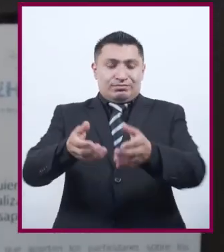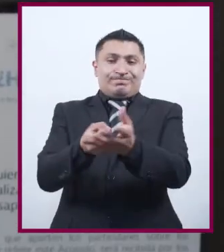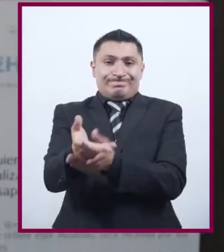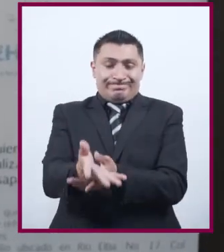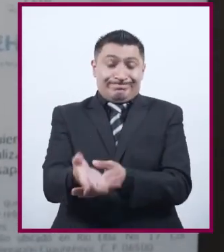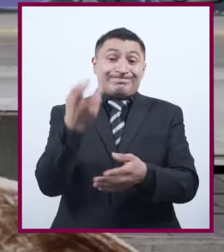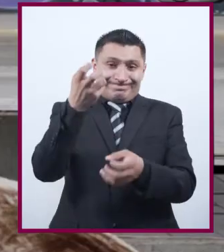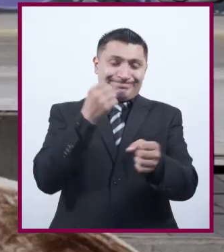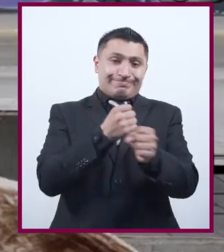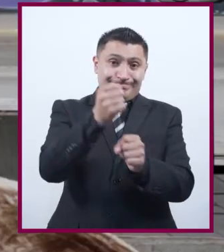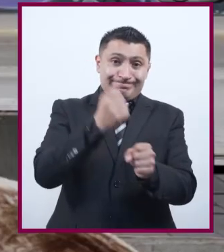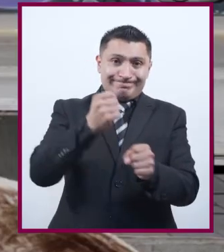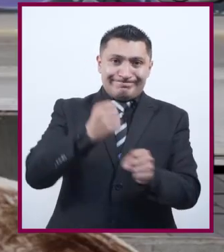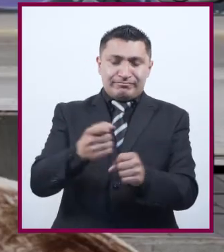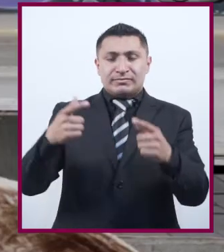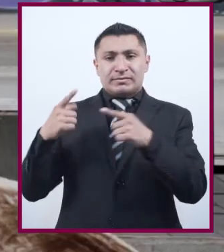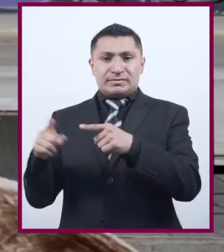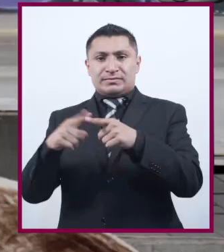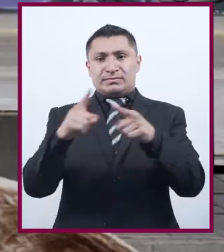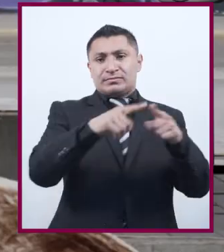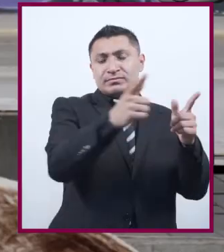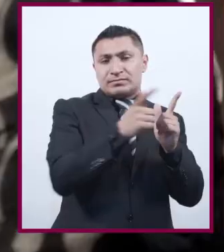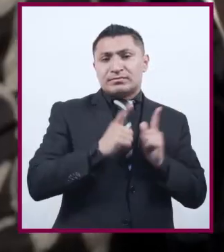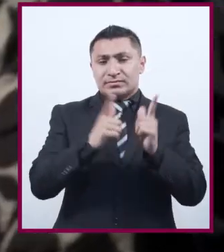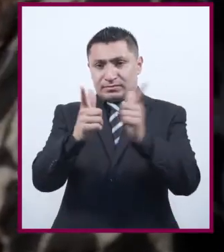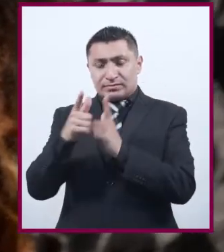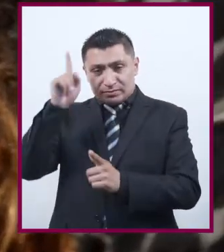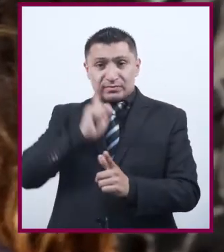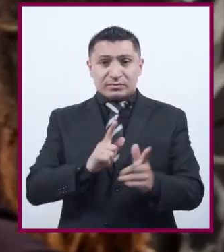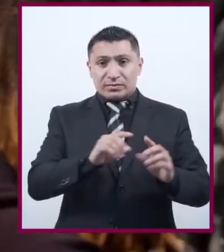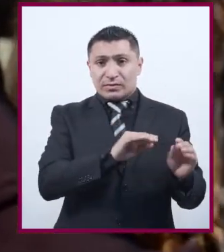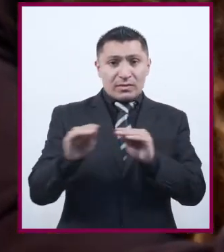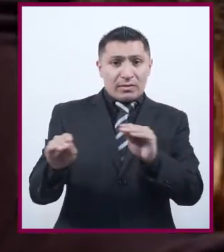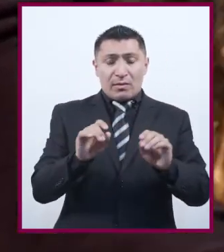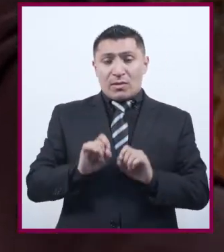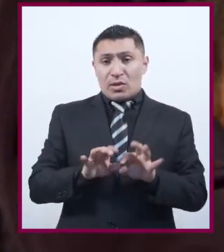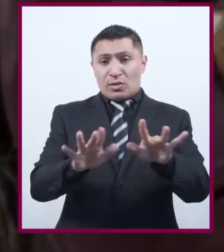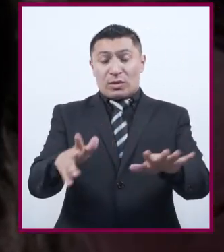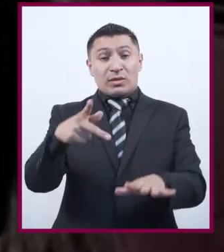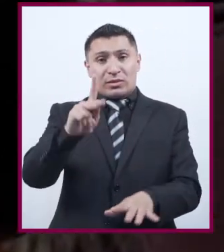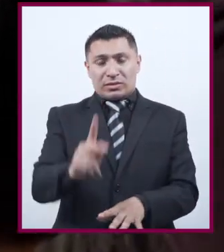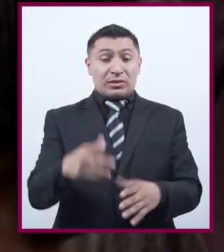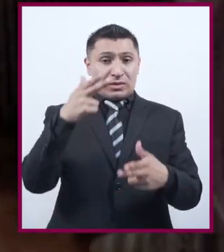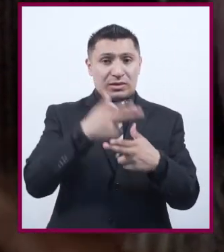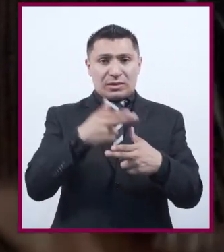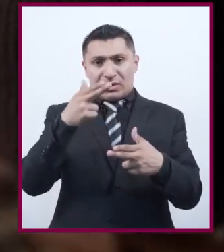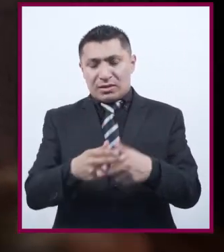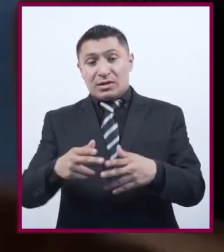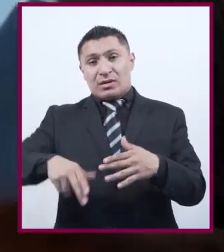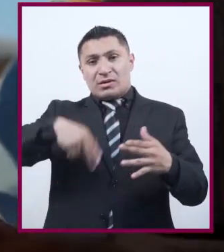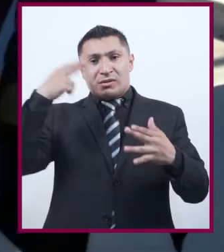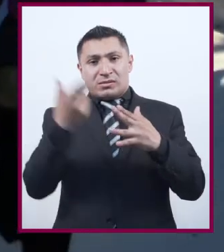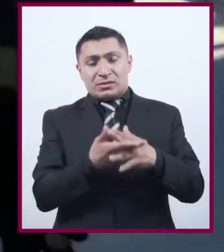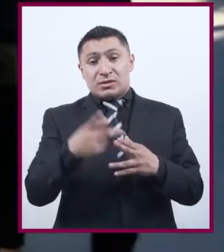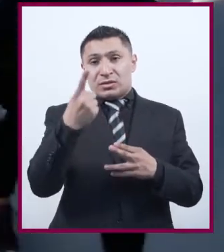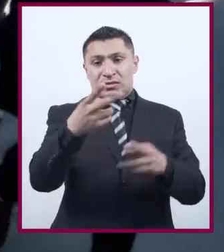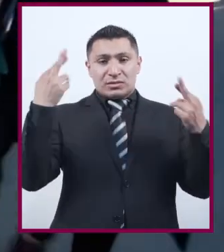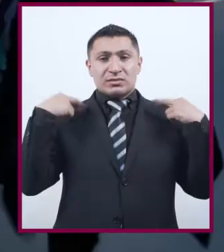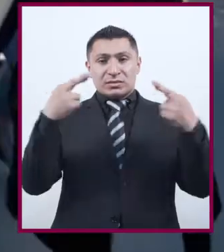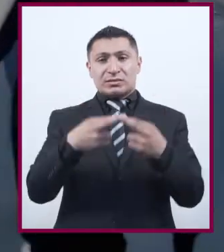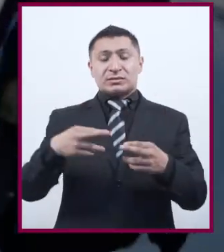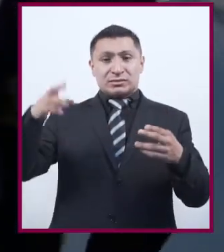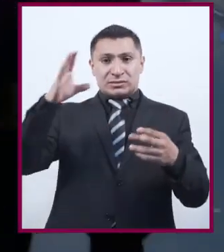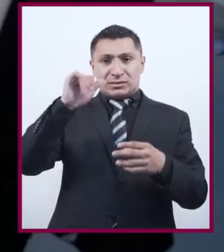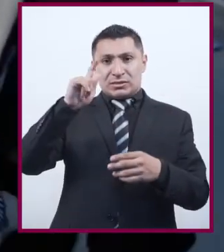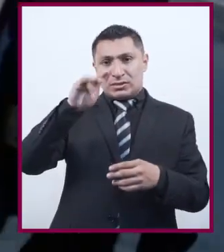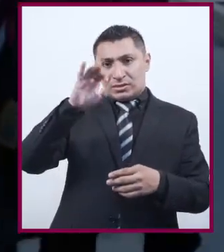violencia, diversos grupos de mujeres se movilizaron. Sin embargo, no fue hasta que asesinaron a una maestra de catecismo que